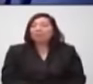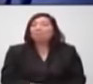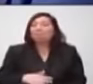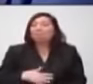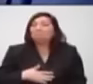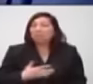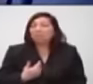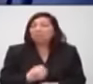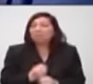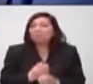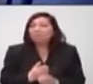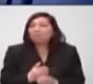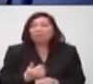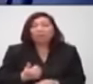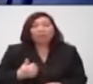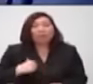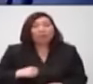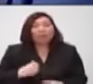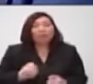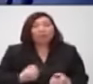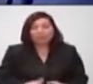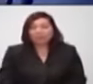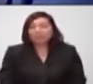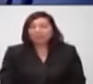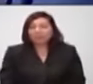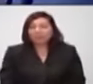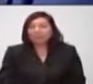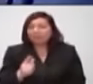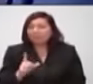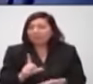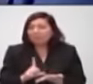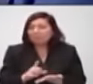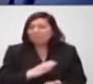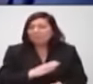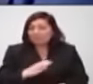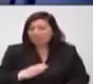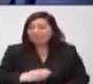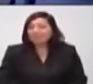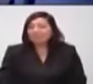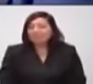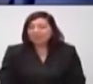pueda formar una autoridad única del transporte para Lima y Callao.